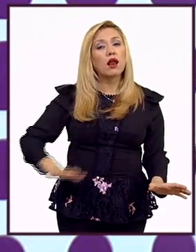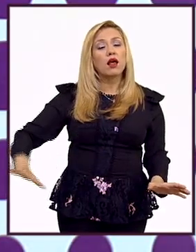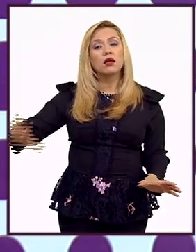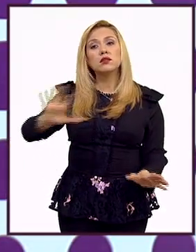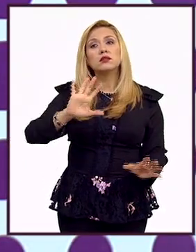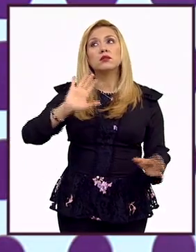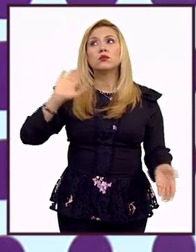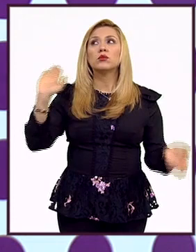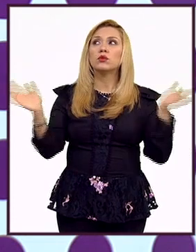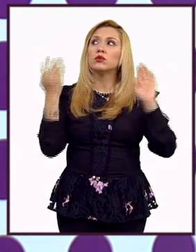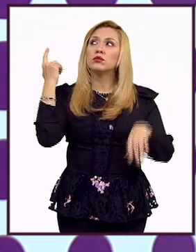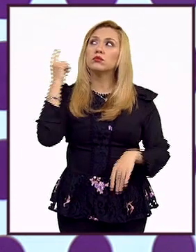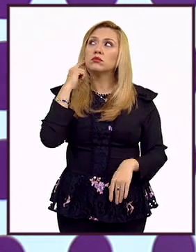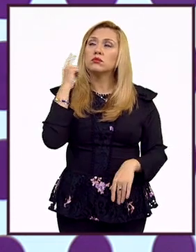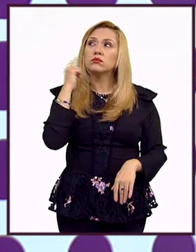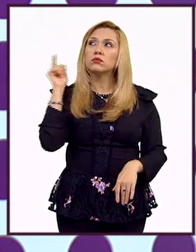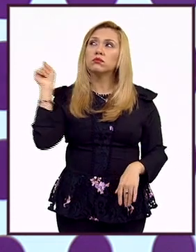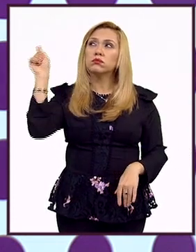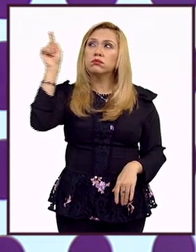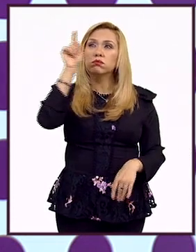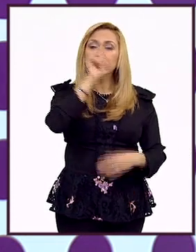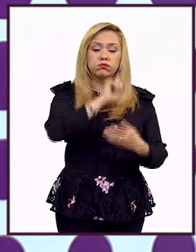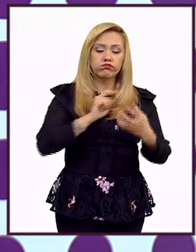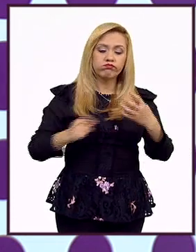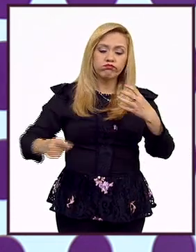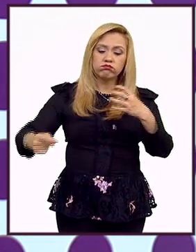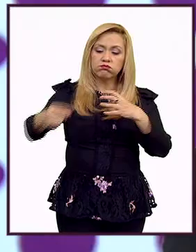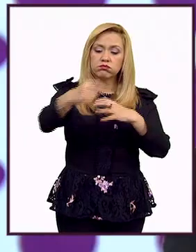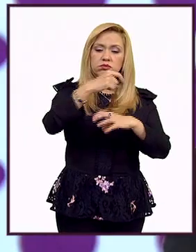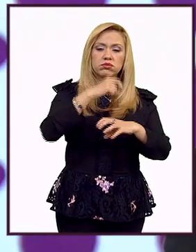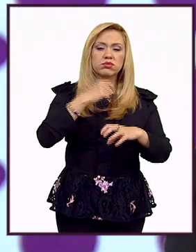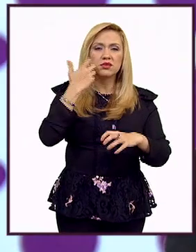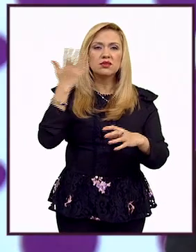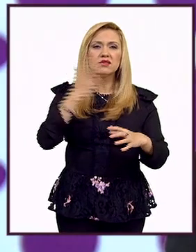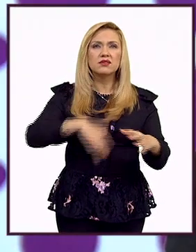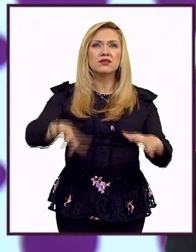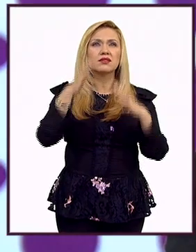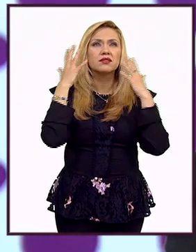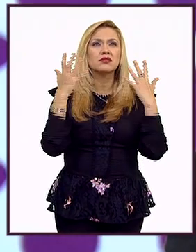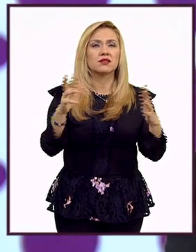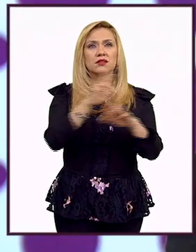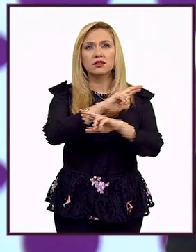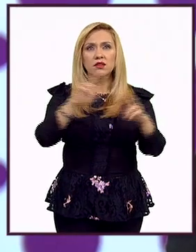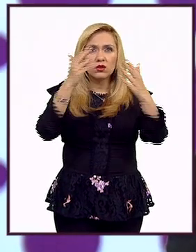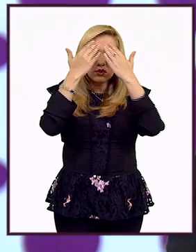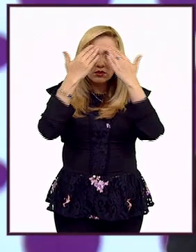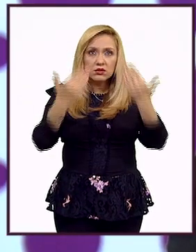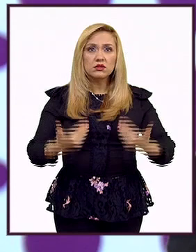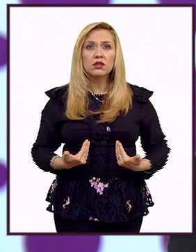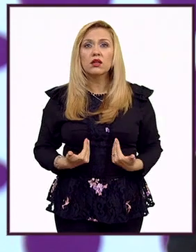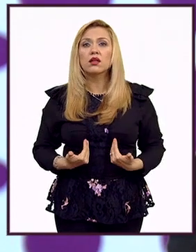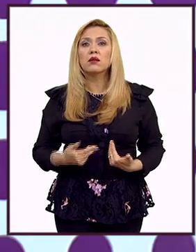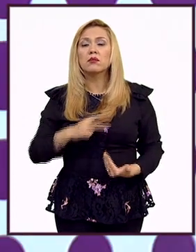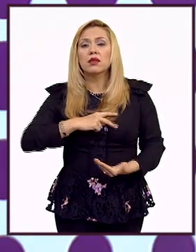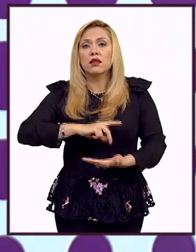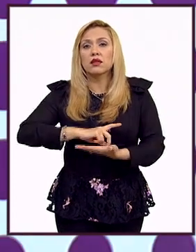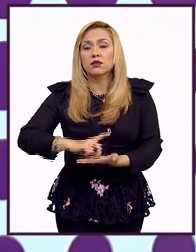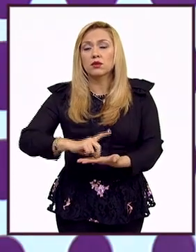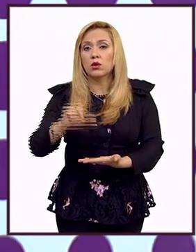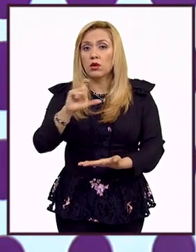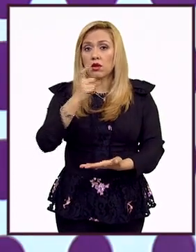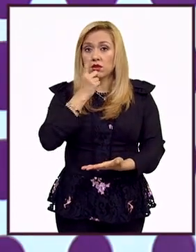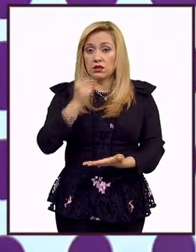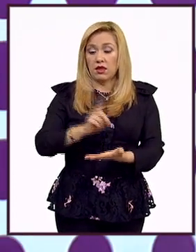a nivel mundial en muchas regiones del mundo, pues esta búsqueda, esta gestión y este reconocimiento de sus derechos. Y cuando hablamos de los derechos